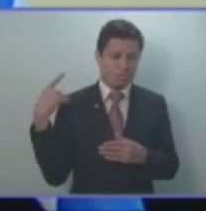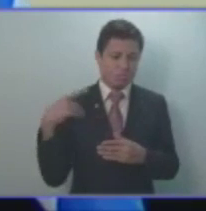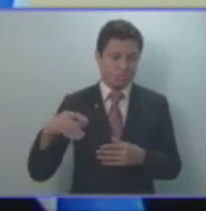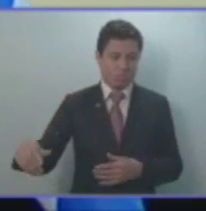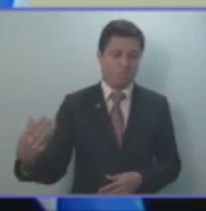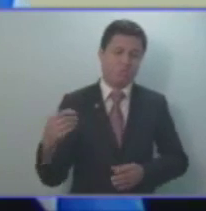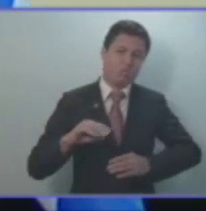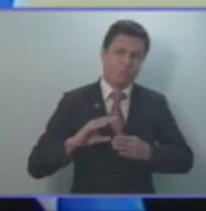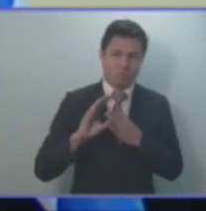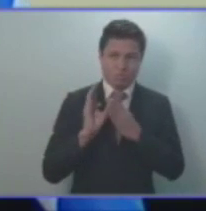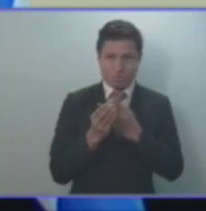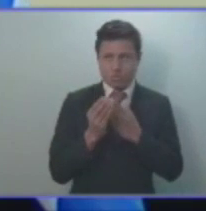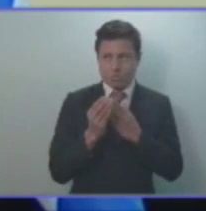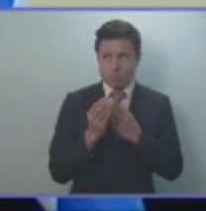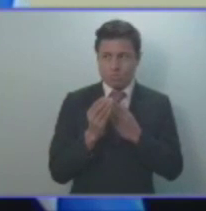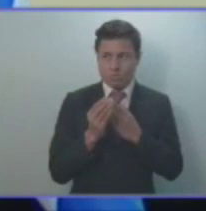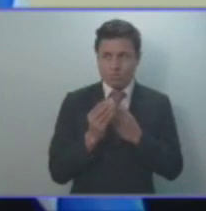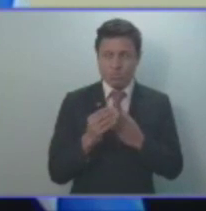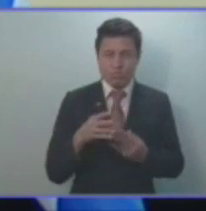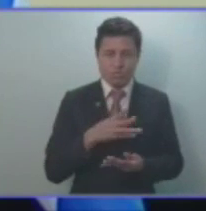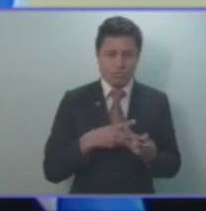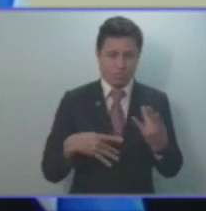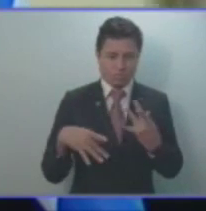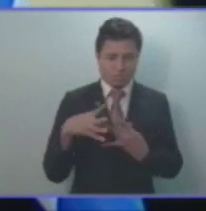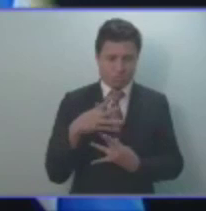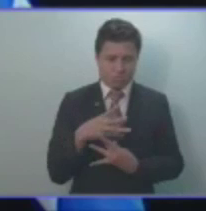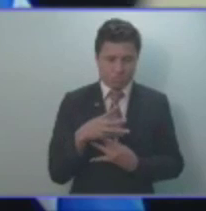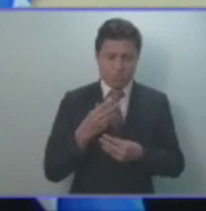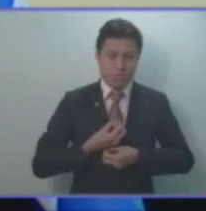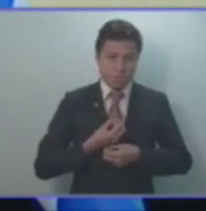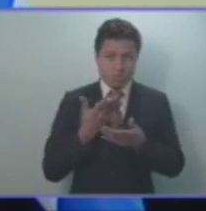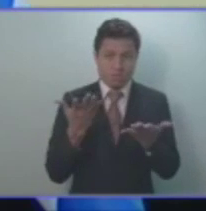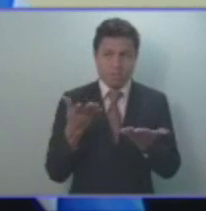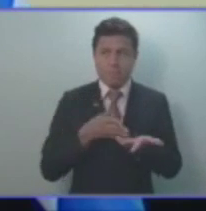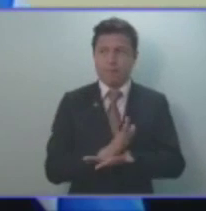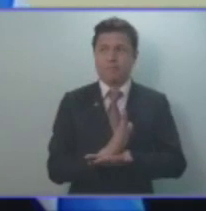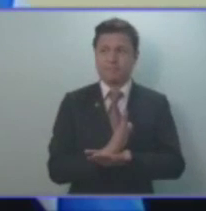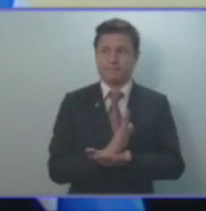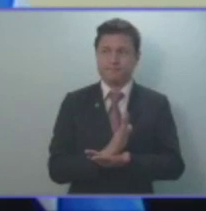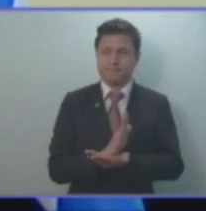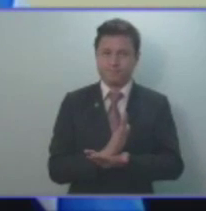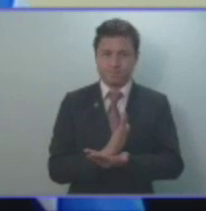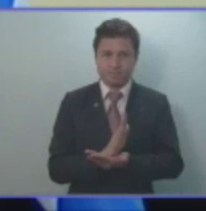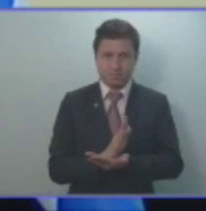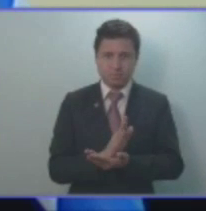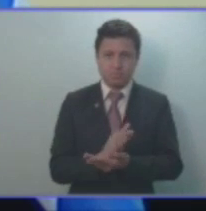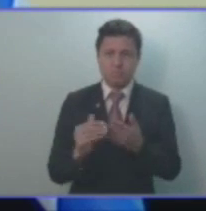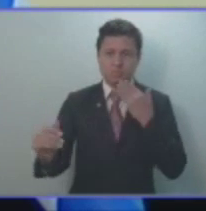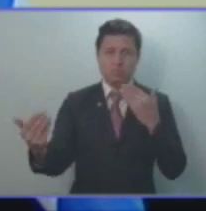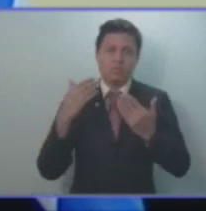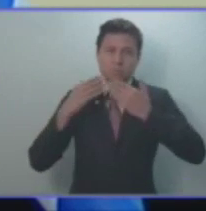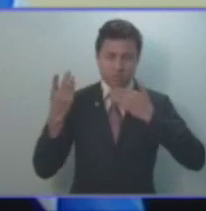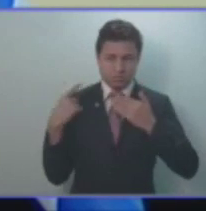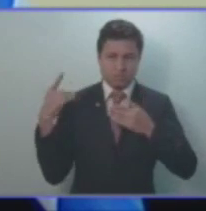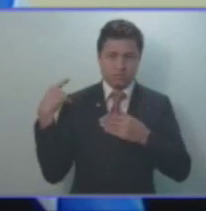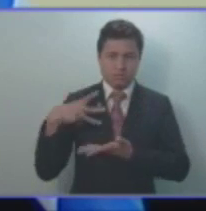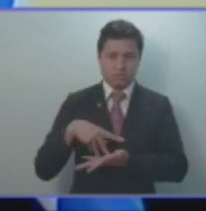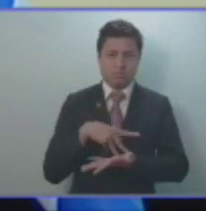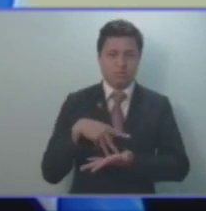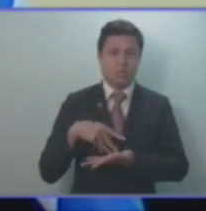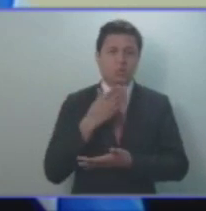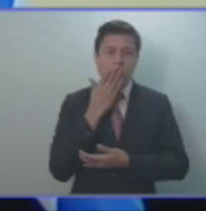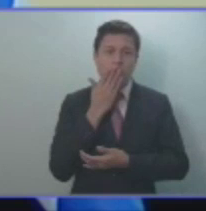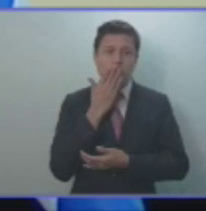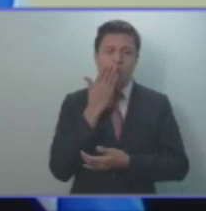de Patrimonio Cultural y Natural, manifiesto a través de la referida Dirección de Pueblos